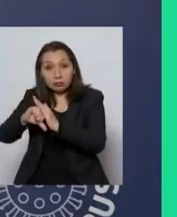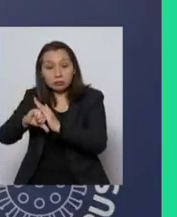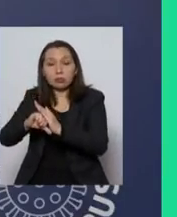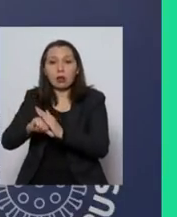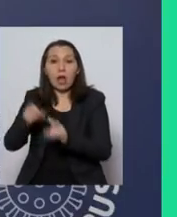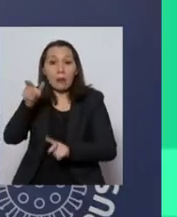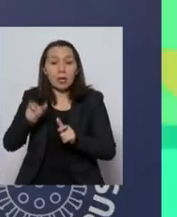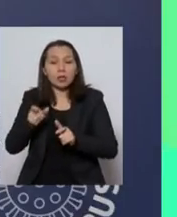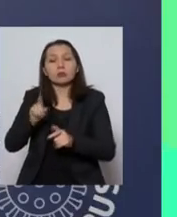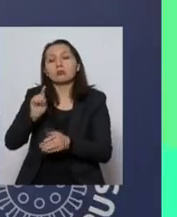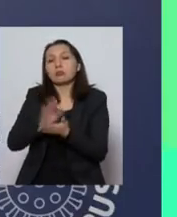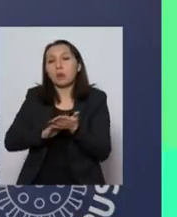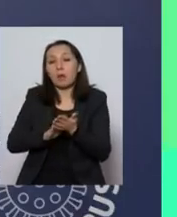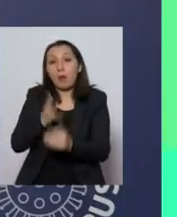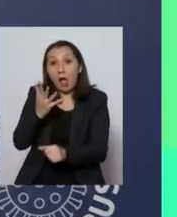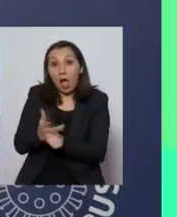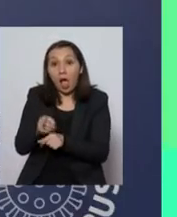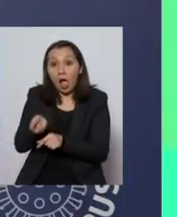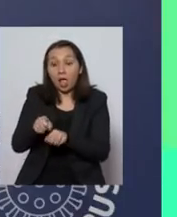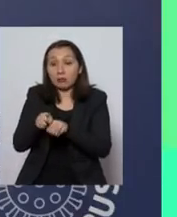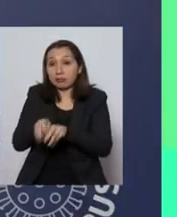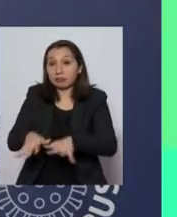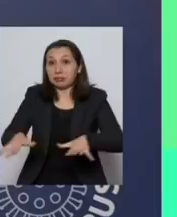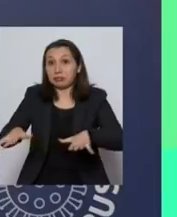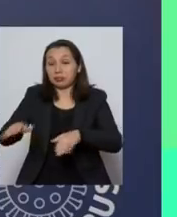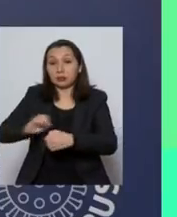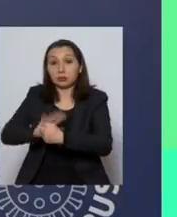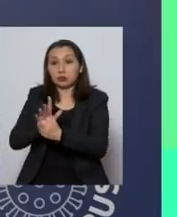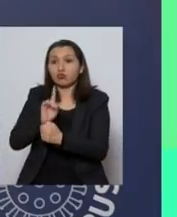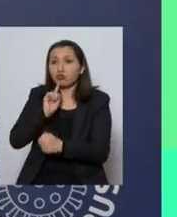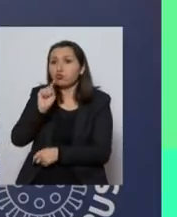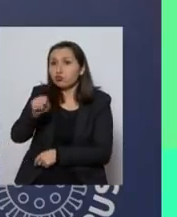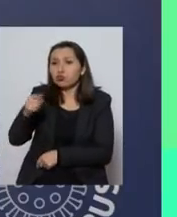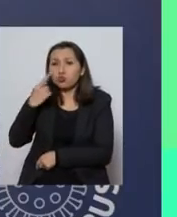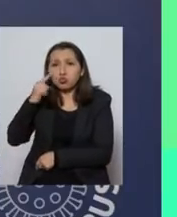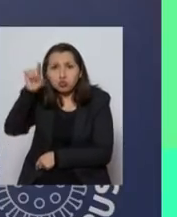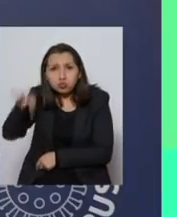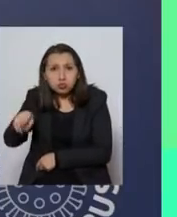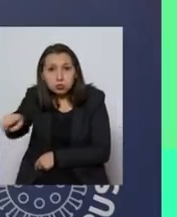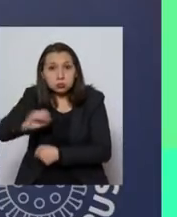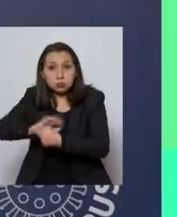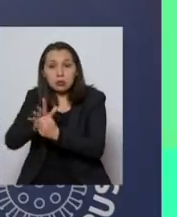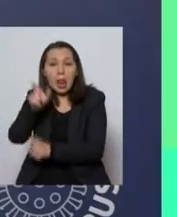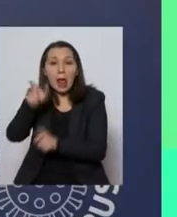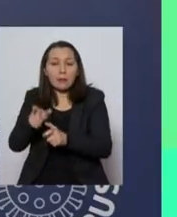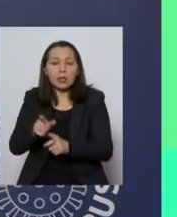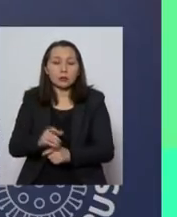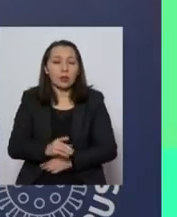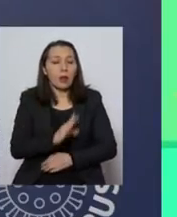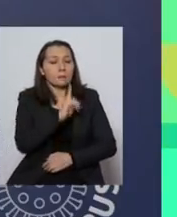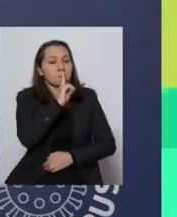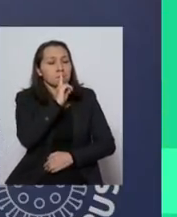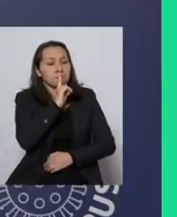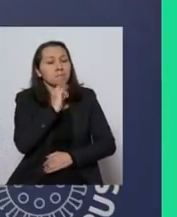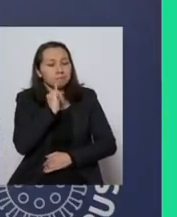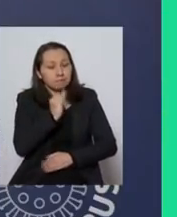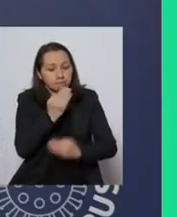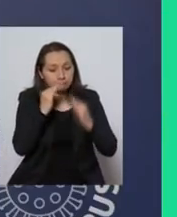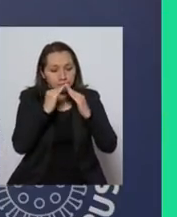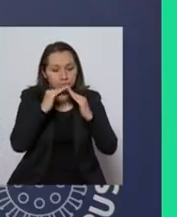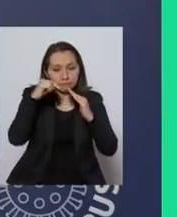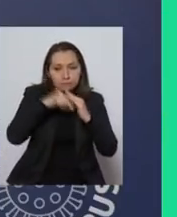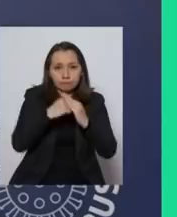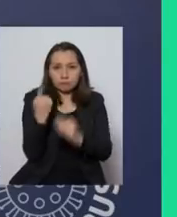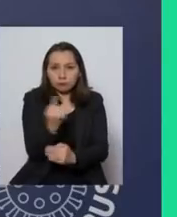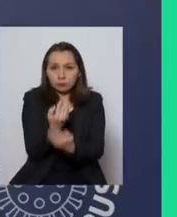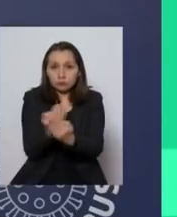lugar donde hay un brote, donde hay casos conocidos, esas personas los aislemos con